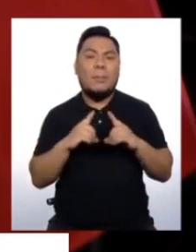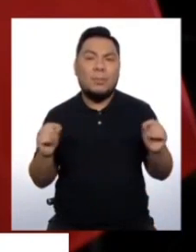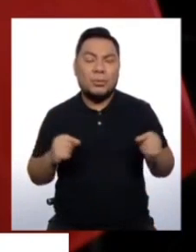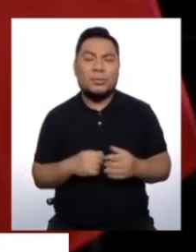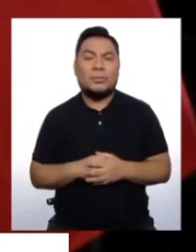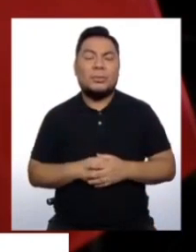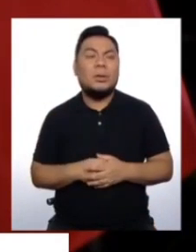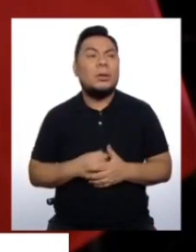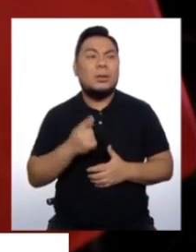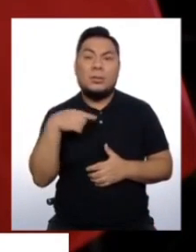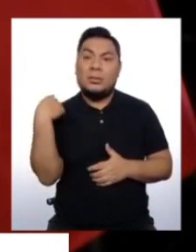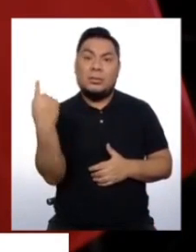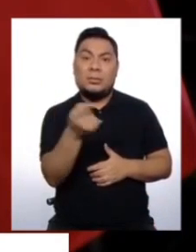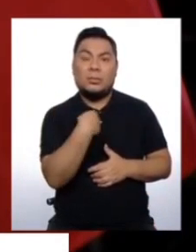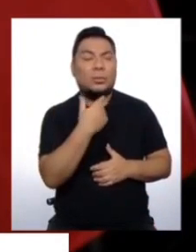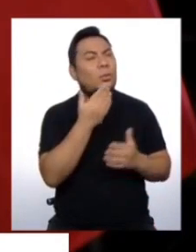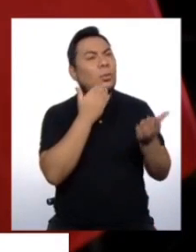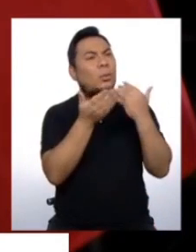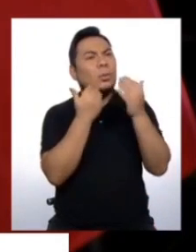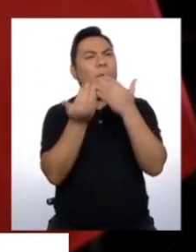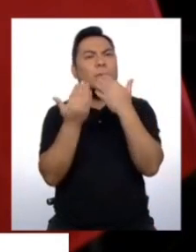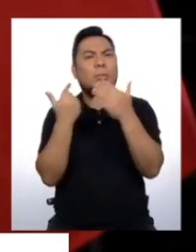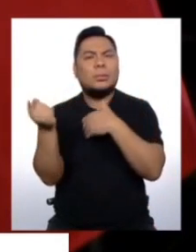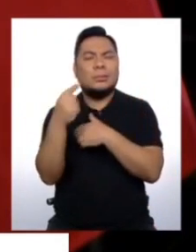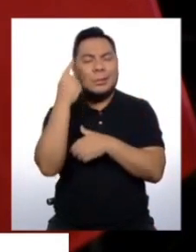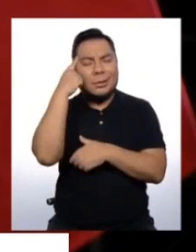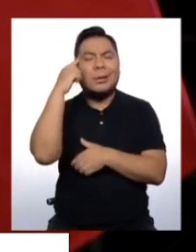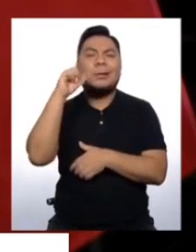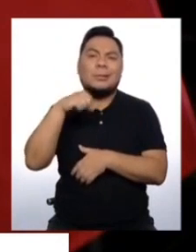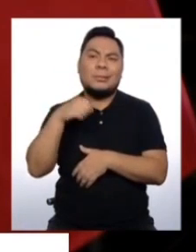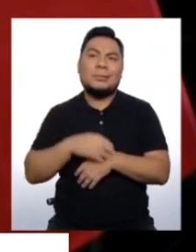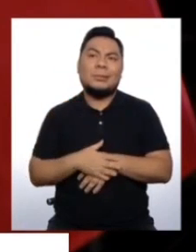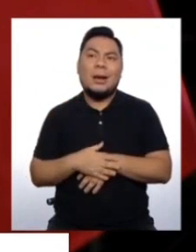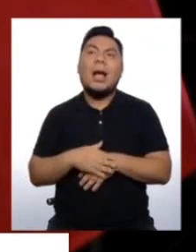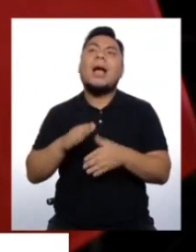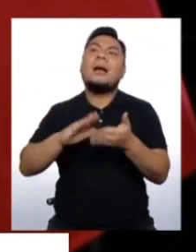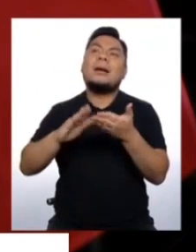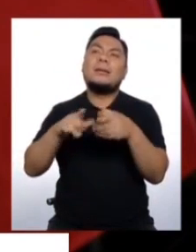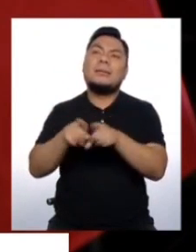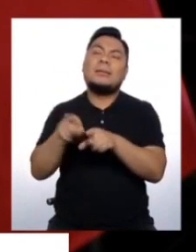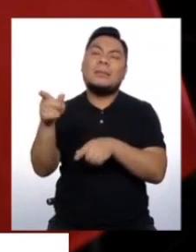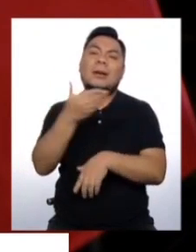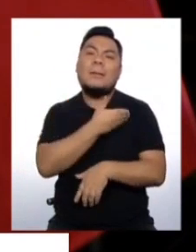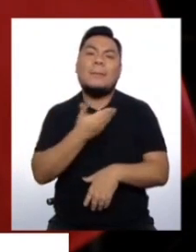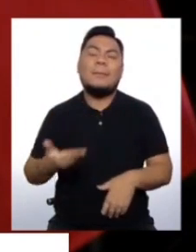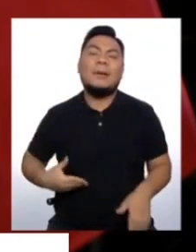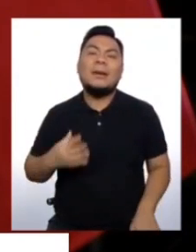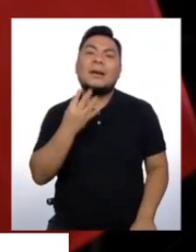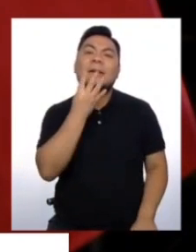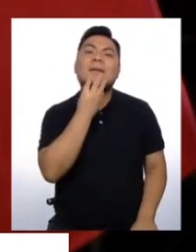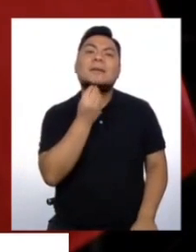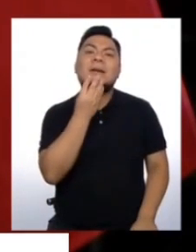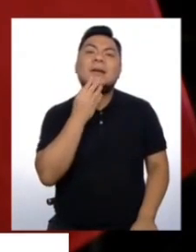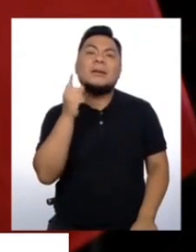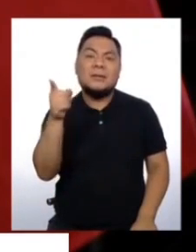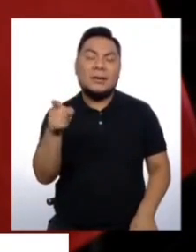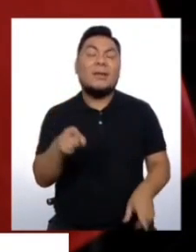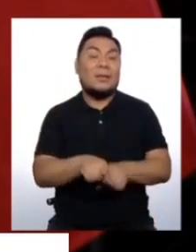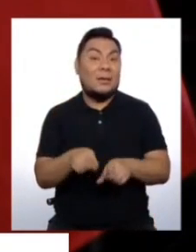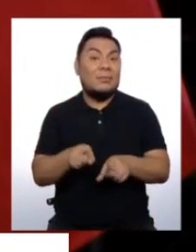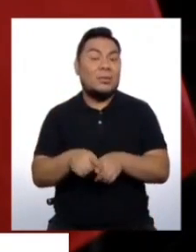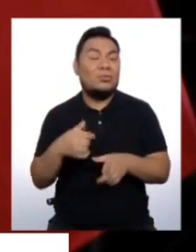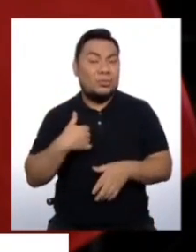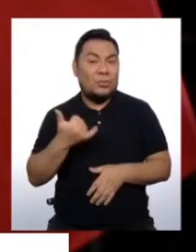hemos llegado a la conclusión, disculpen, también tuvimos con el presidente de Israel una conversación